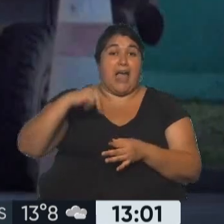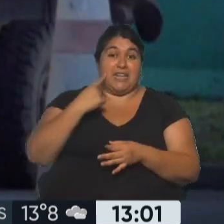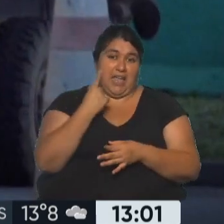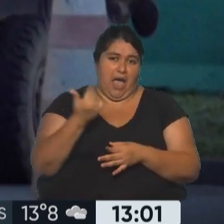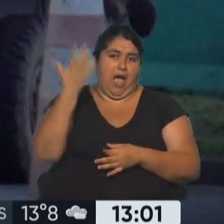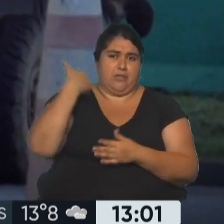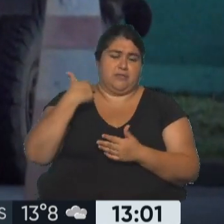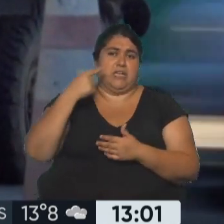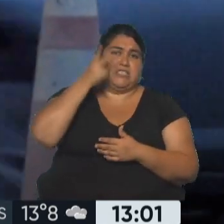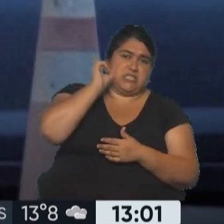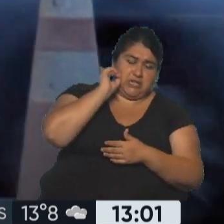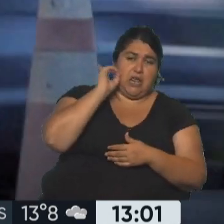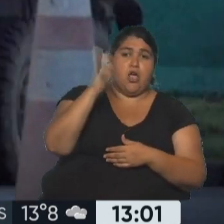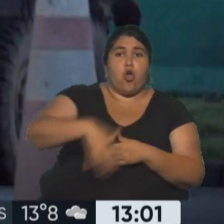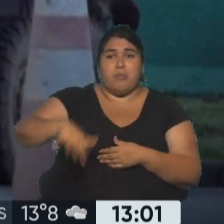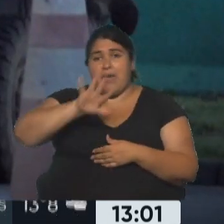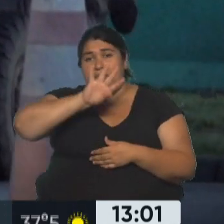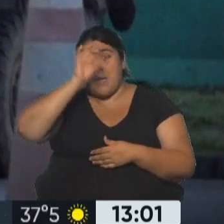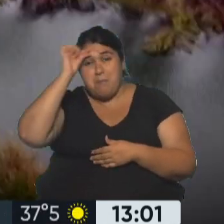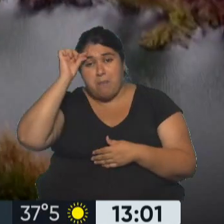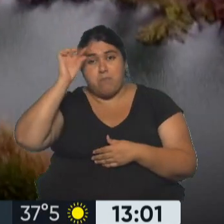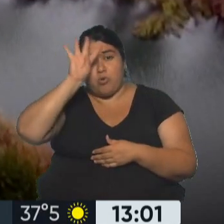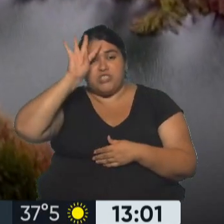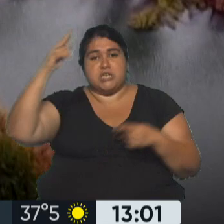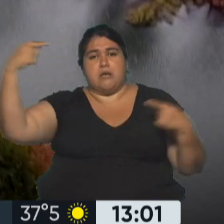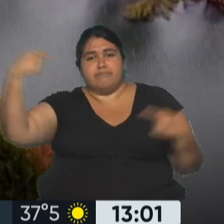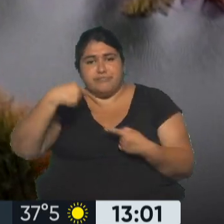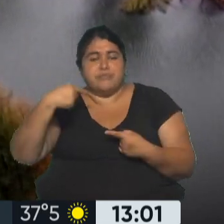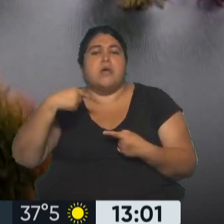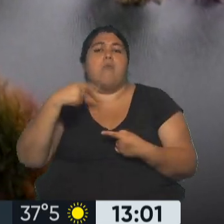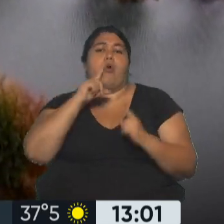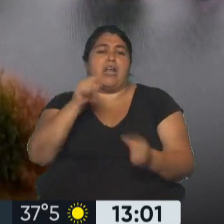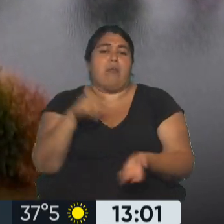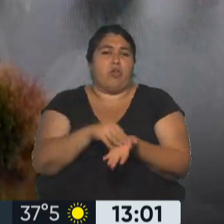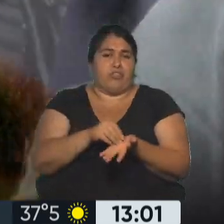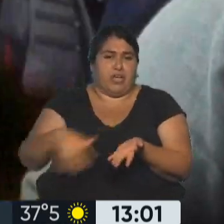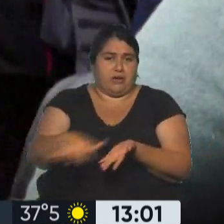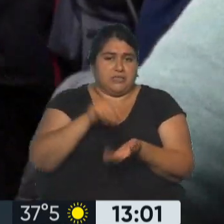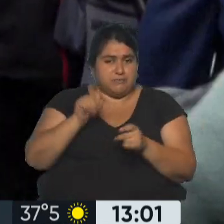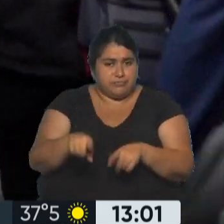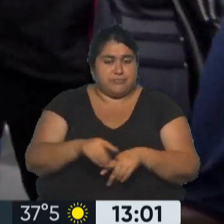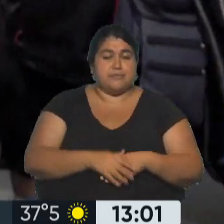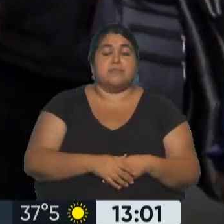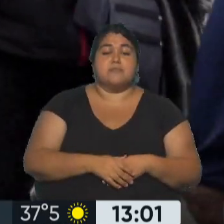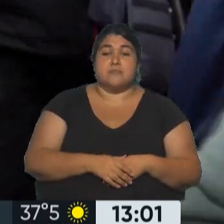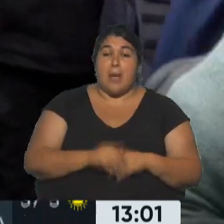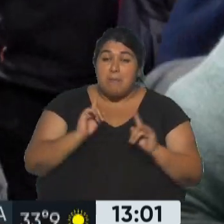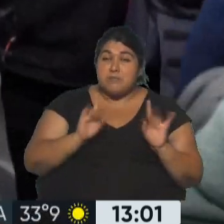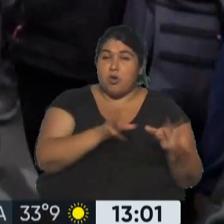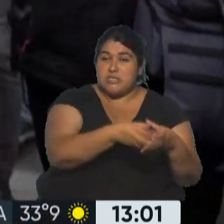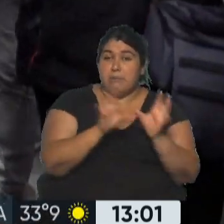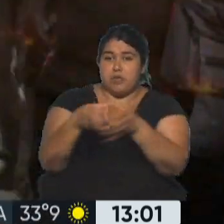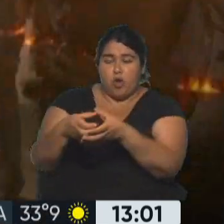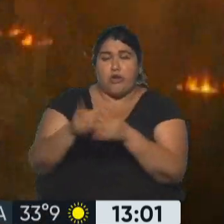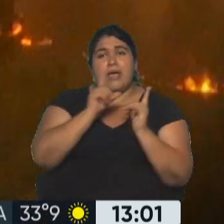histórico entre el Estado chileno y comunidades mapuches por el reclamo de tierras ancestrales. Desde estos mismos sectores,